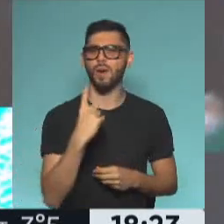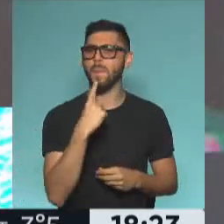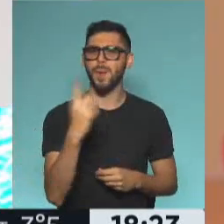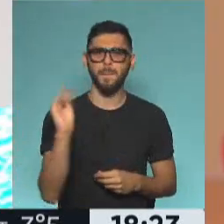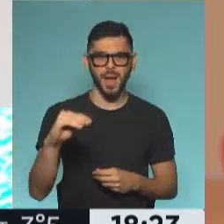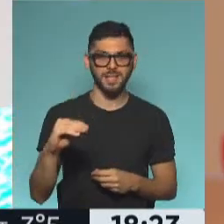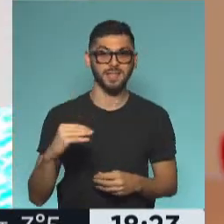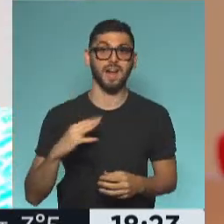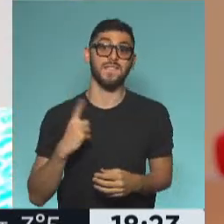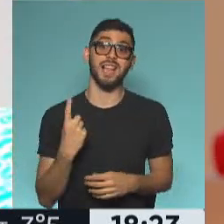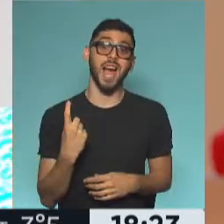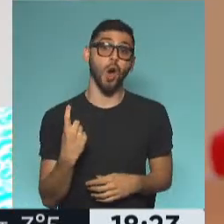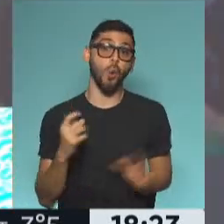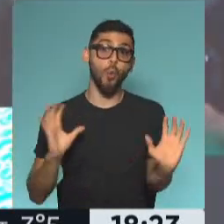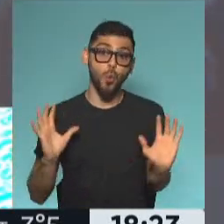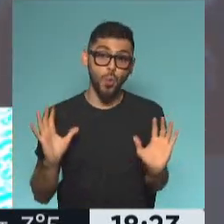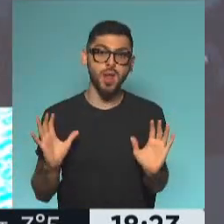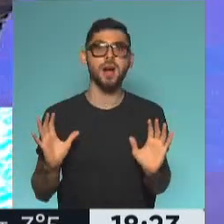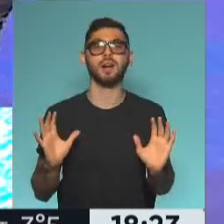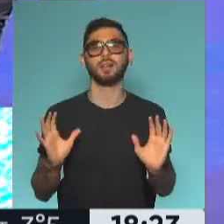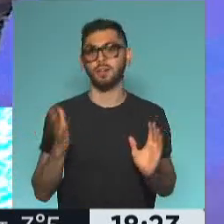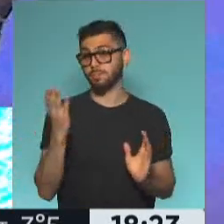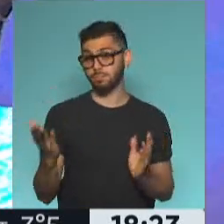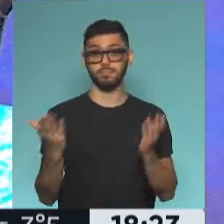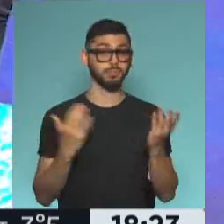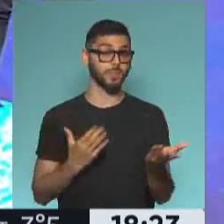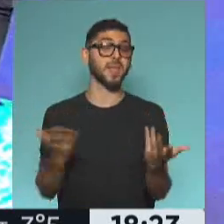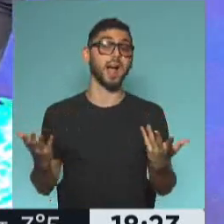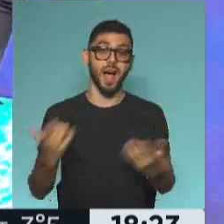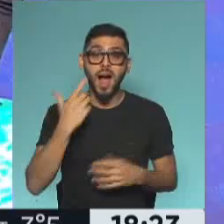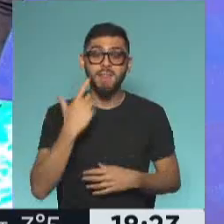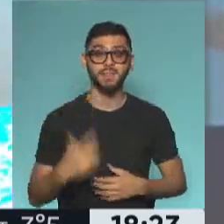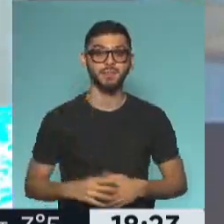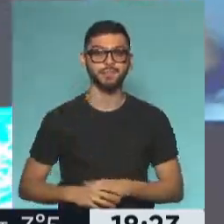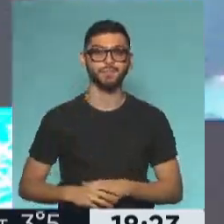falta una. Claro, le falta una. Muy bien, claro. Ahí va.